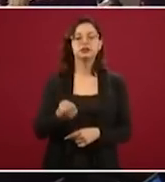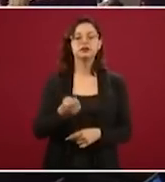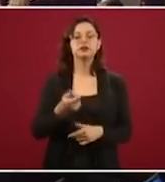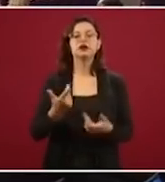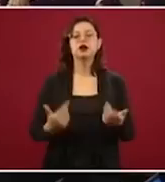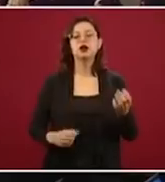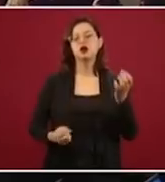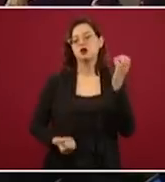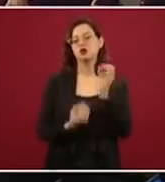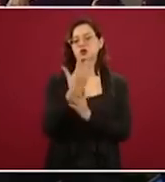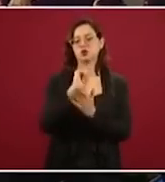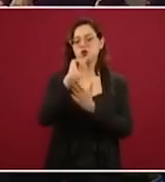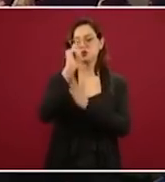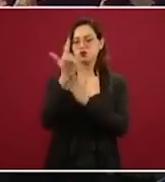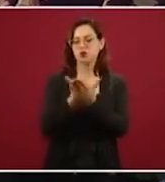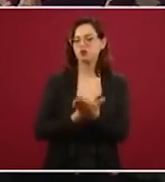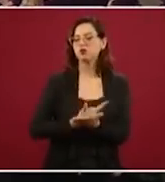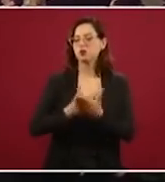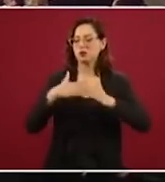padrón que se denomina